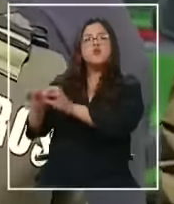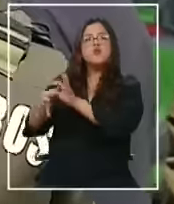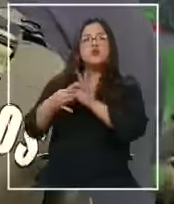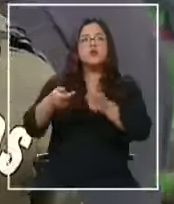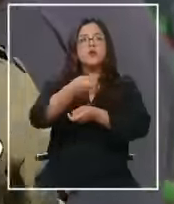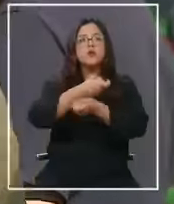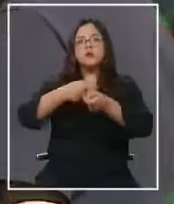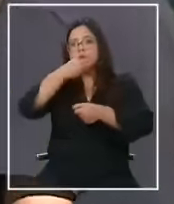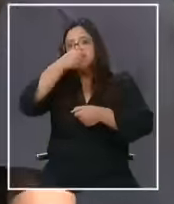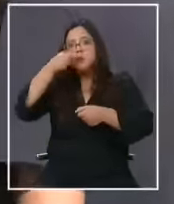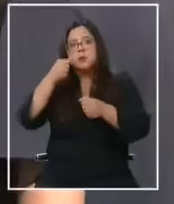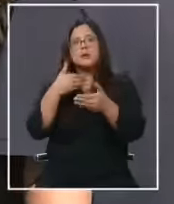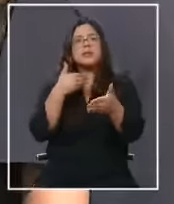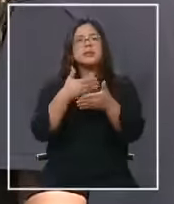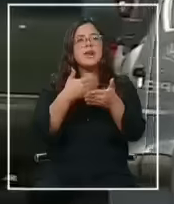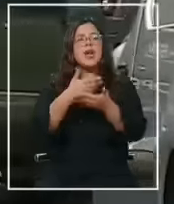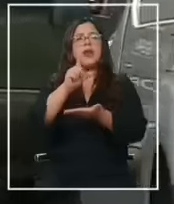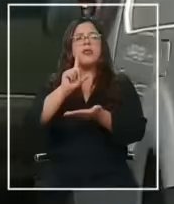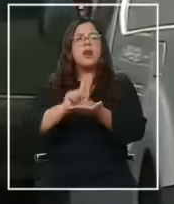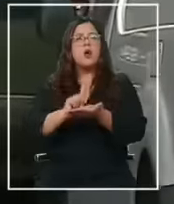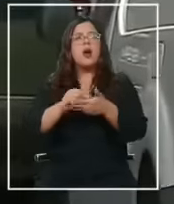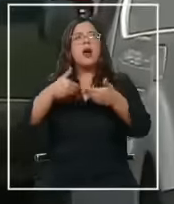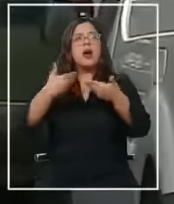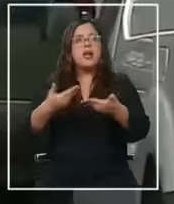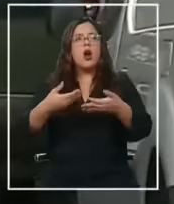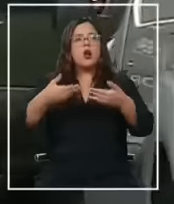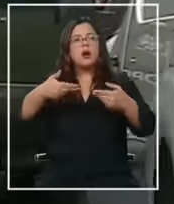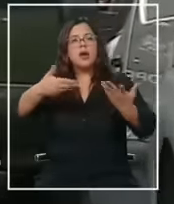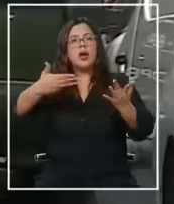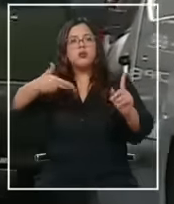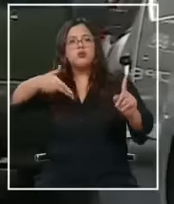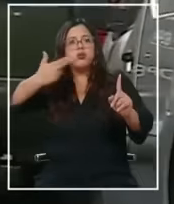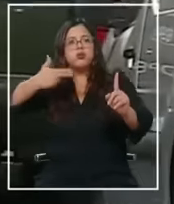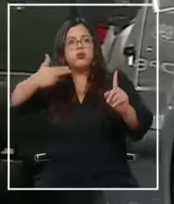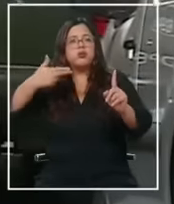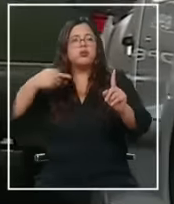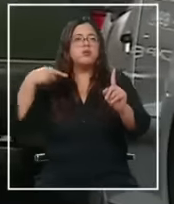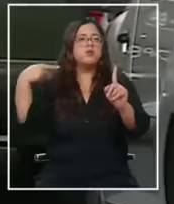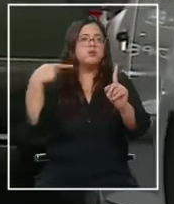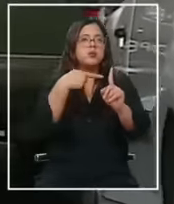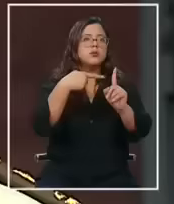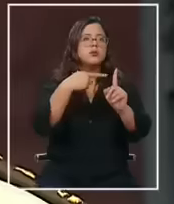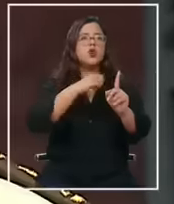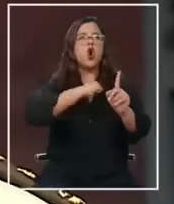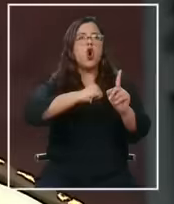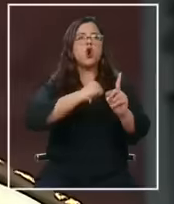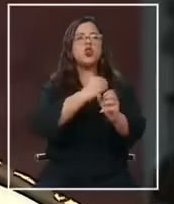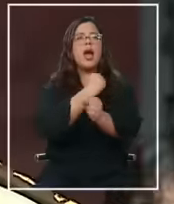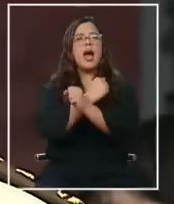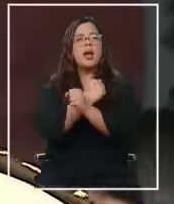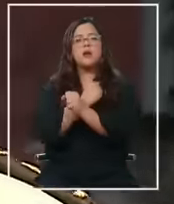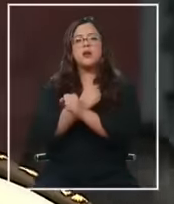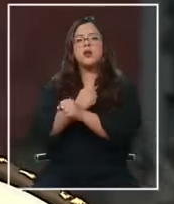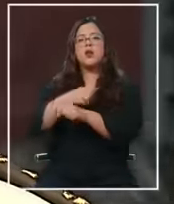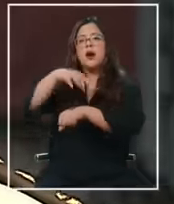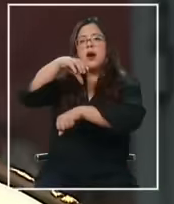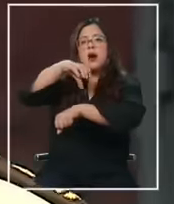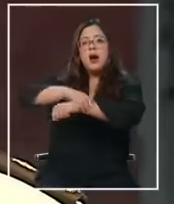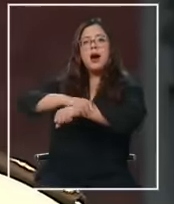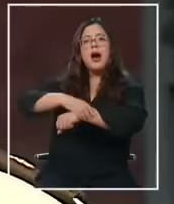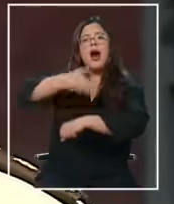de drogas a pocas cuadras del lugar donde ahora se enfrentó a las policías. Fue detenido hace un par de días atrás en este mismo